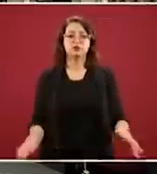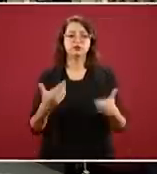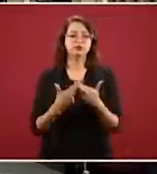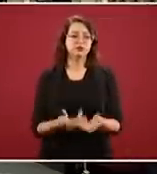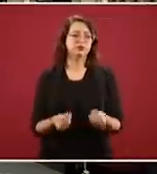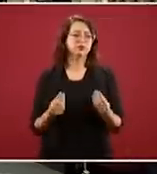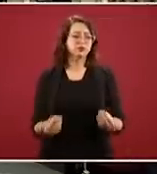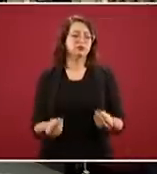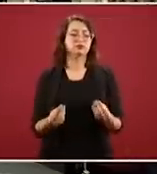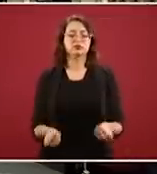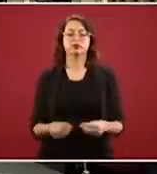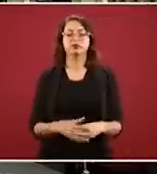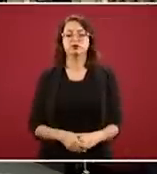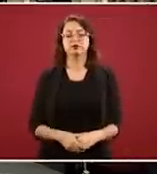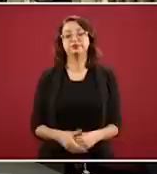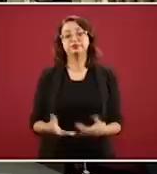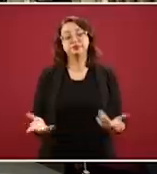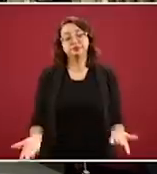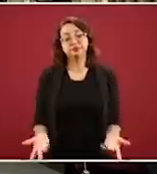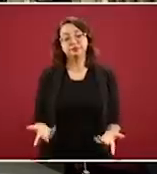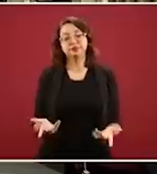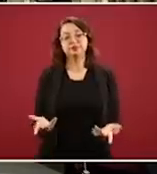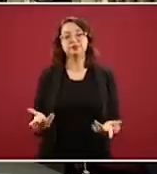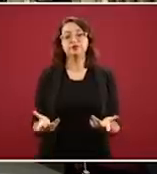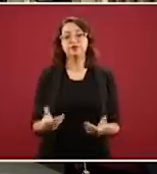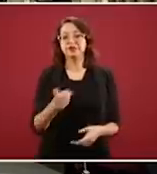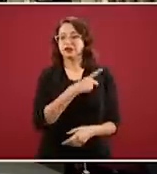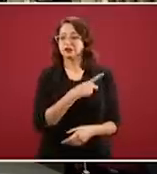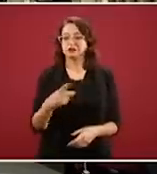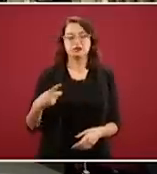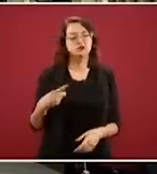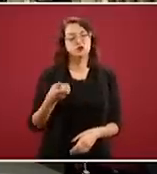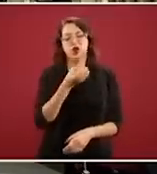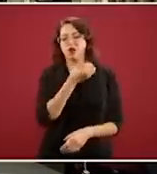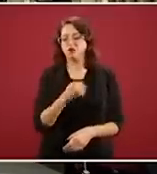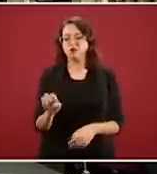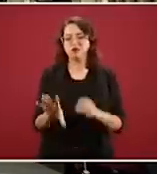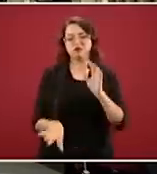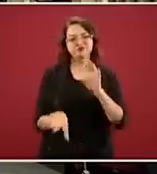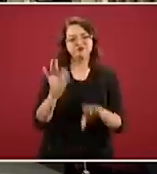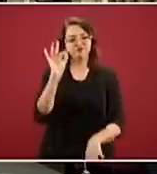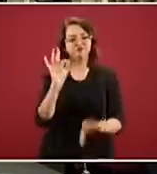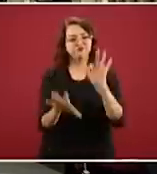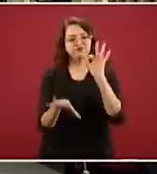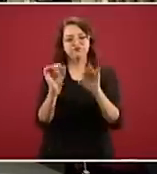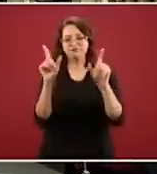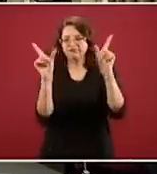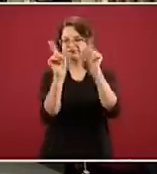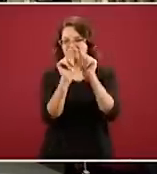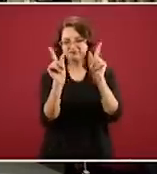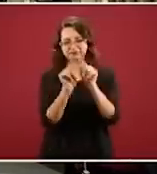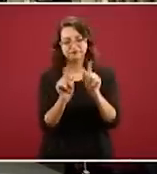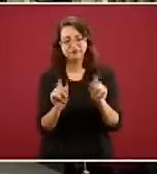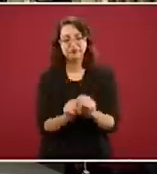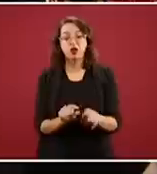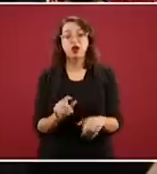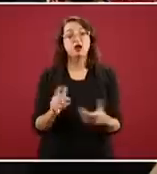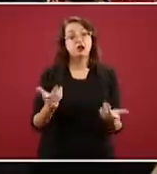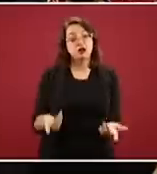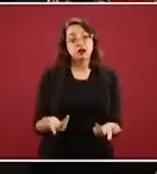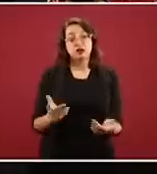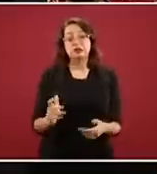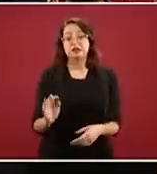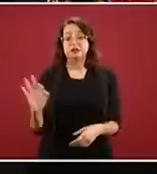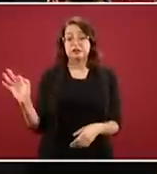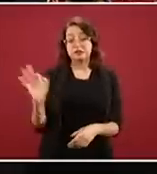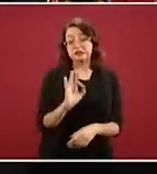es que obligadamente hemos tenido que ser selectivos. Cualquier información